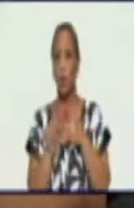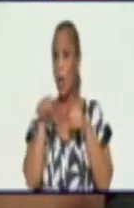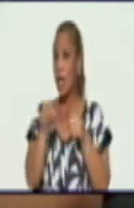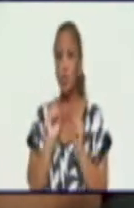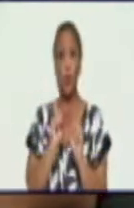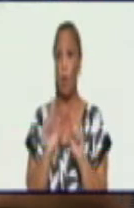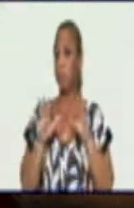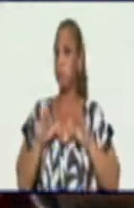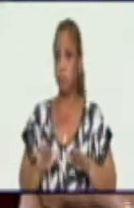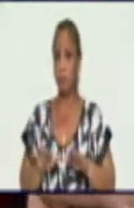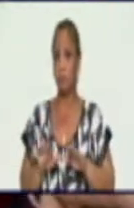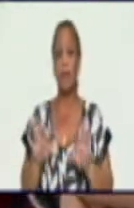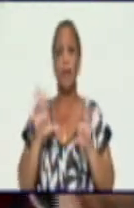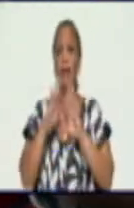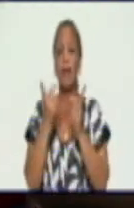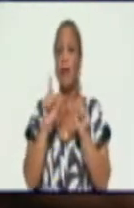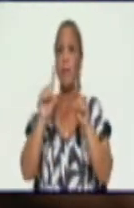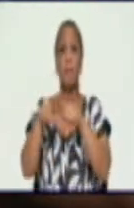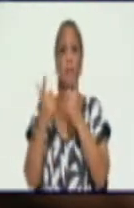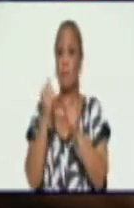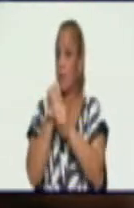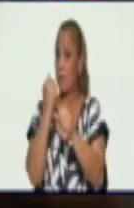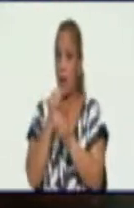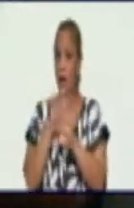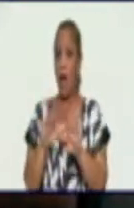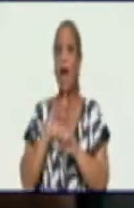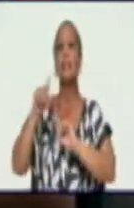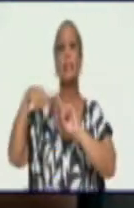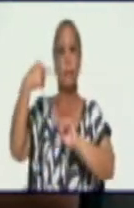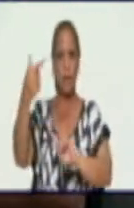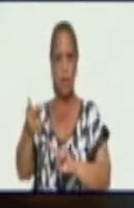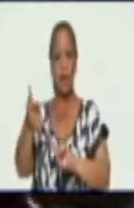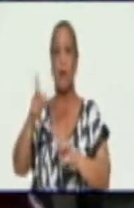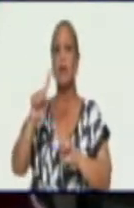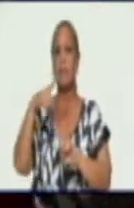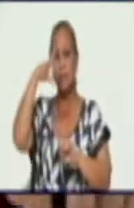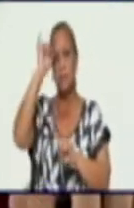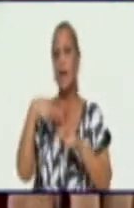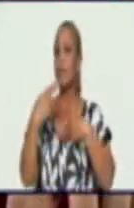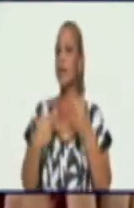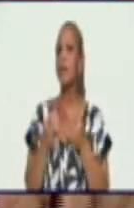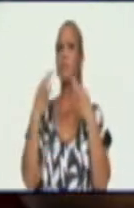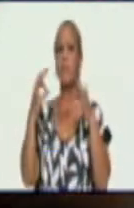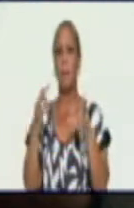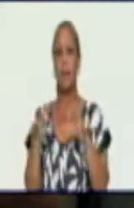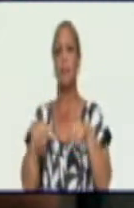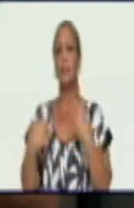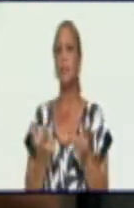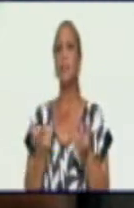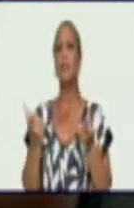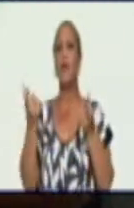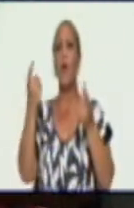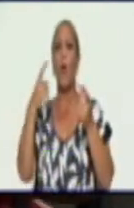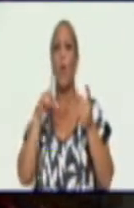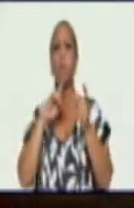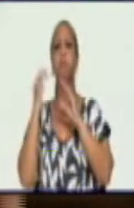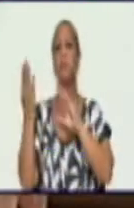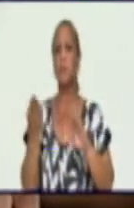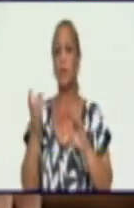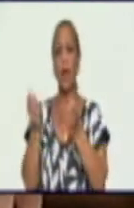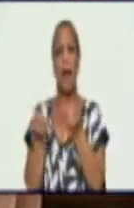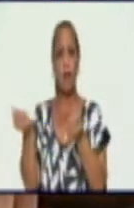paralizados. A mañana hay que correr los trámites y pasar por el FICA o por registro de vehículo, una ambulancia o un carro fúnebre o el